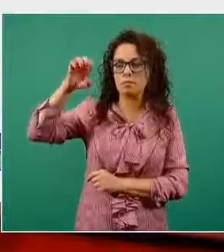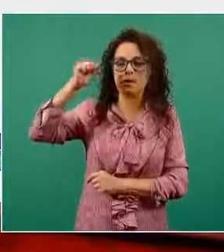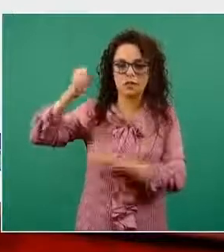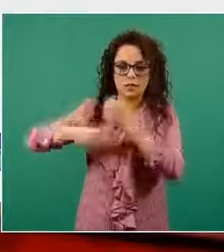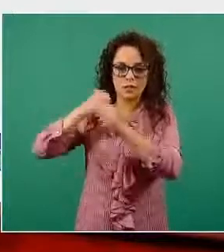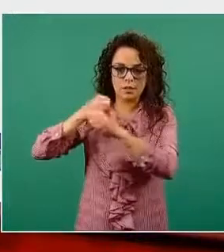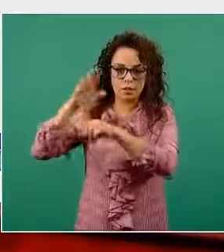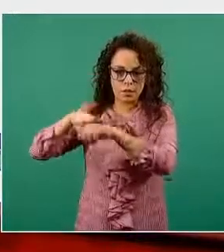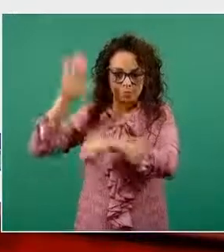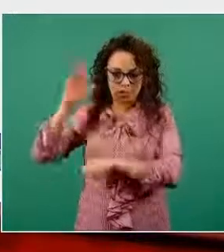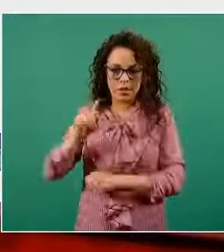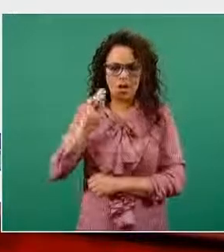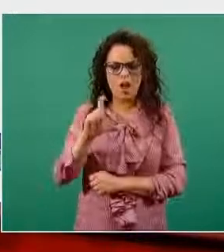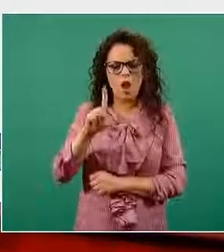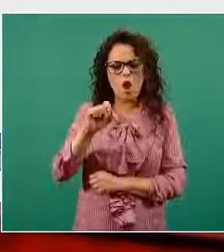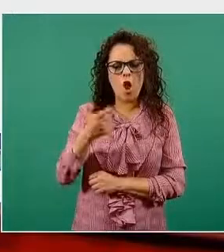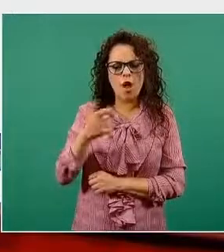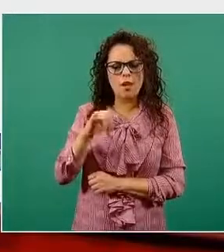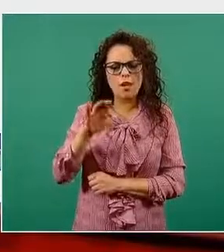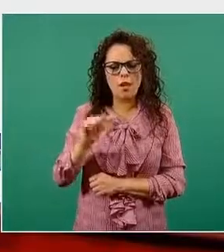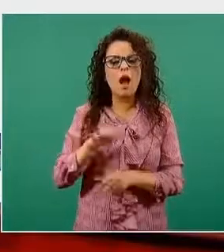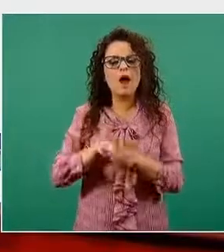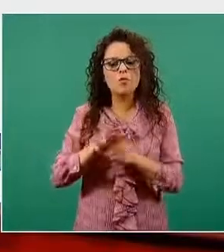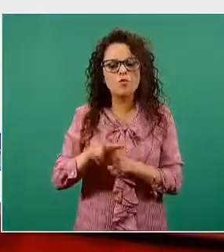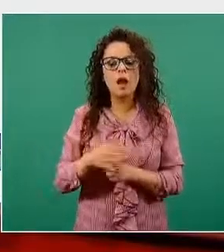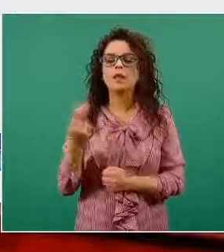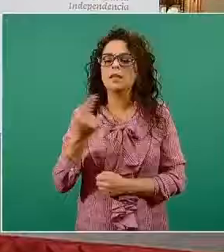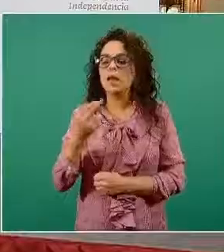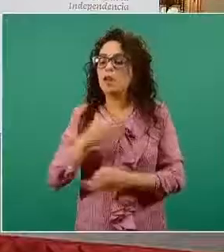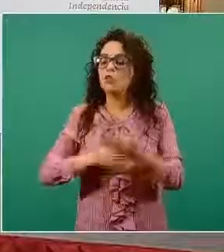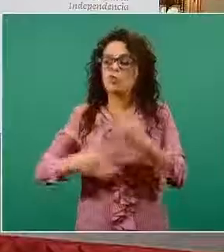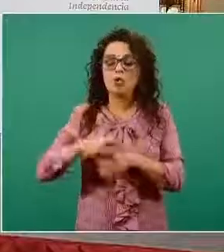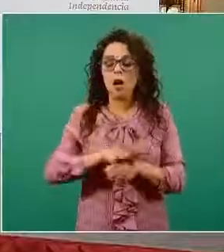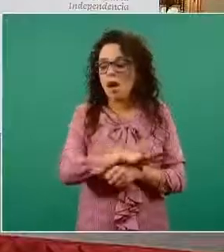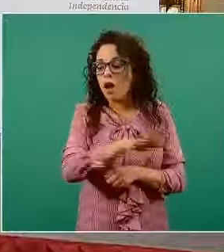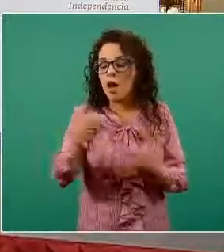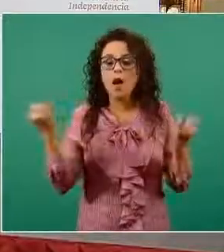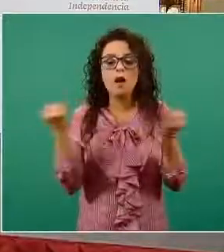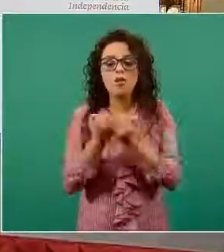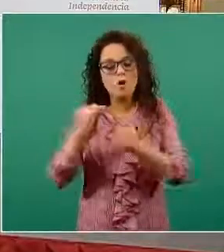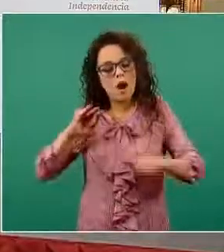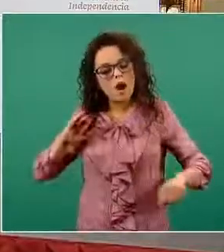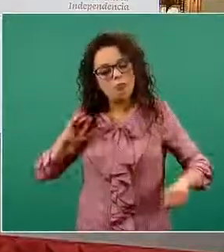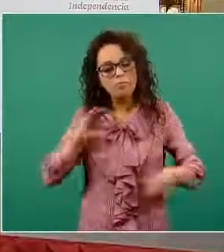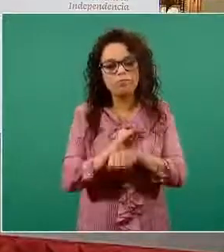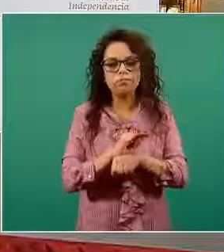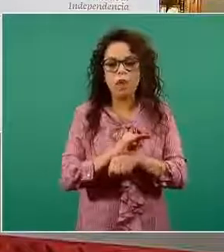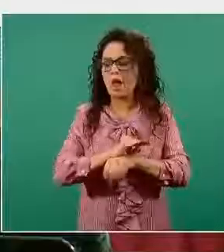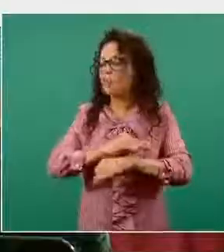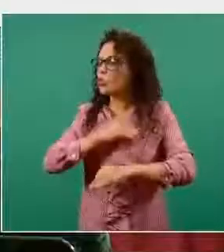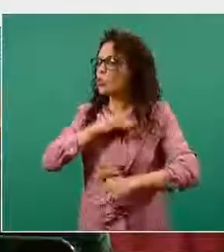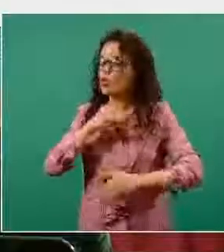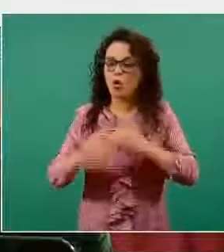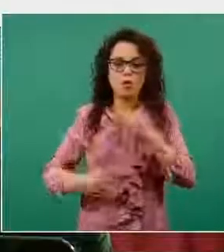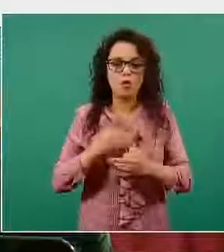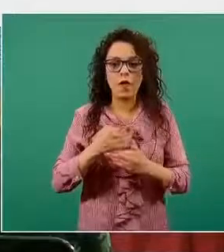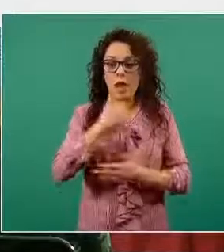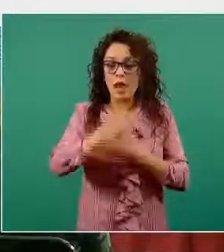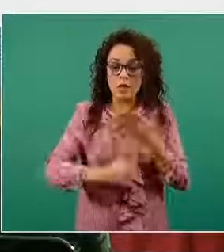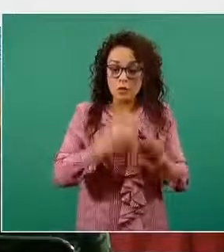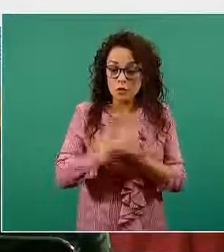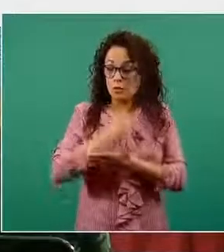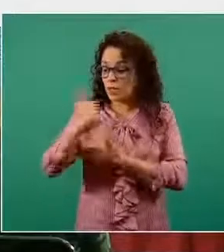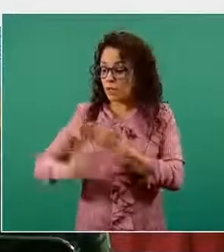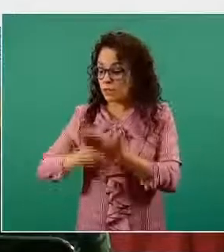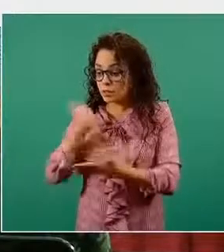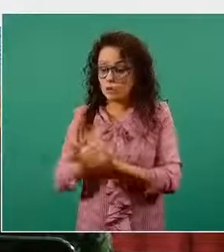esta lógica? Proteger a todas y todos por igual. Generalmente, históricamente en las ciudades es donde se